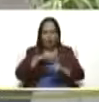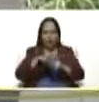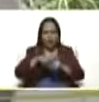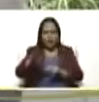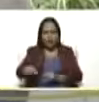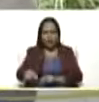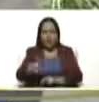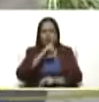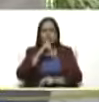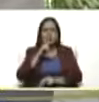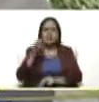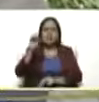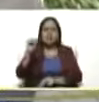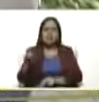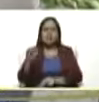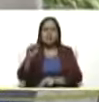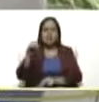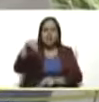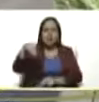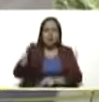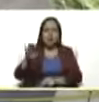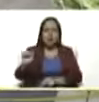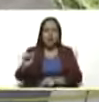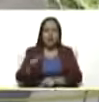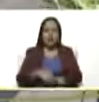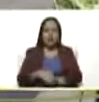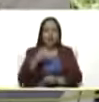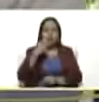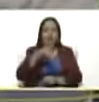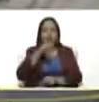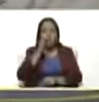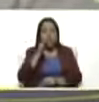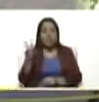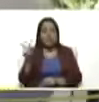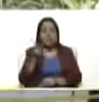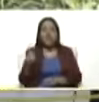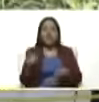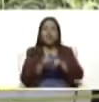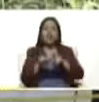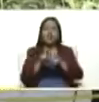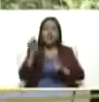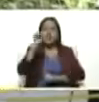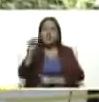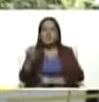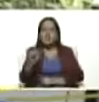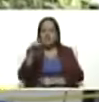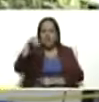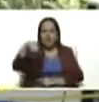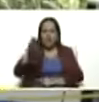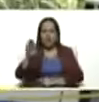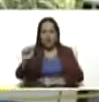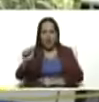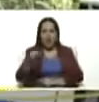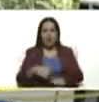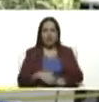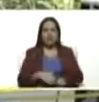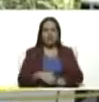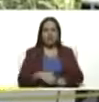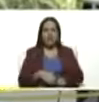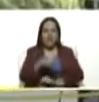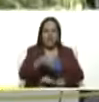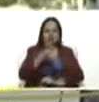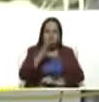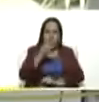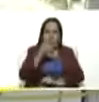que se llama Samba. Ese café venezolano sabe a Samba, la galletita esa que era de fresa con chocolate. Entonces, ese café,